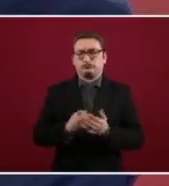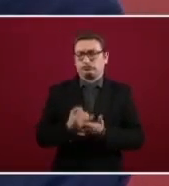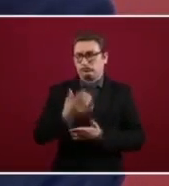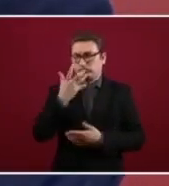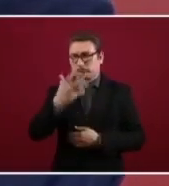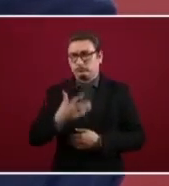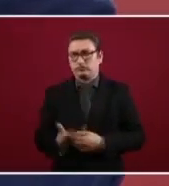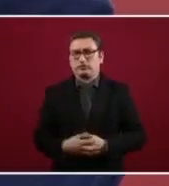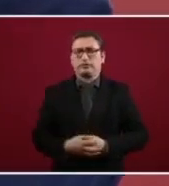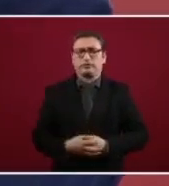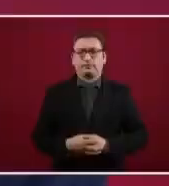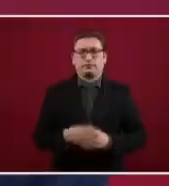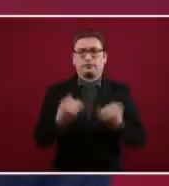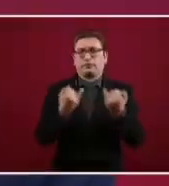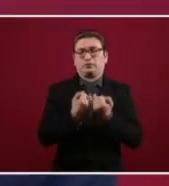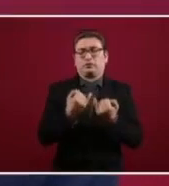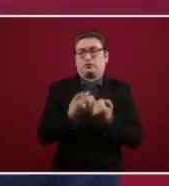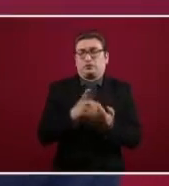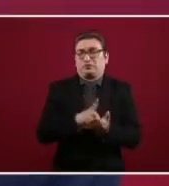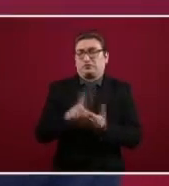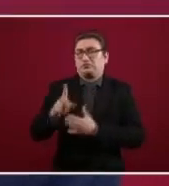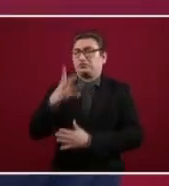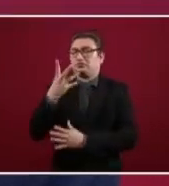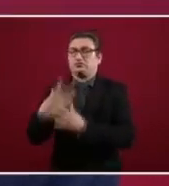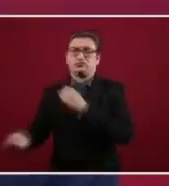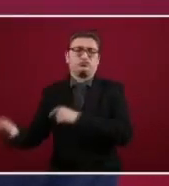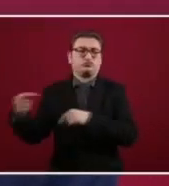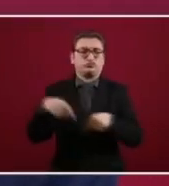y el derecho de asilo